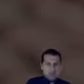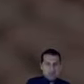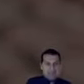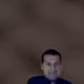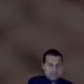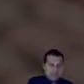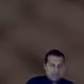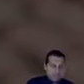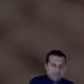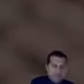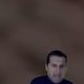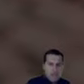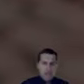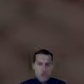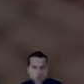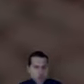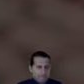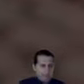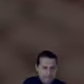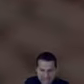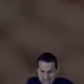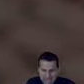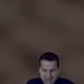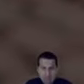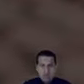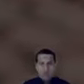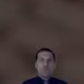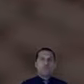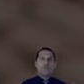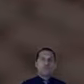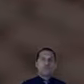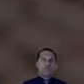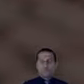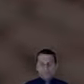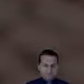de cobro ejecutivo y que extingue la obligación con dicha sociedad.